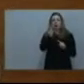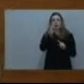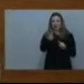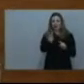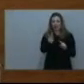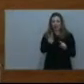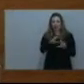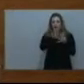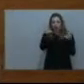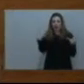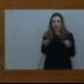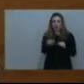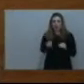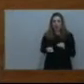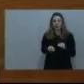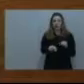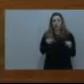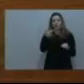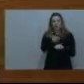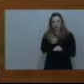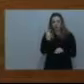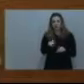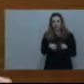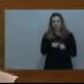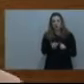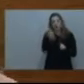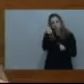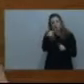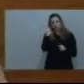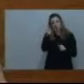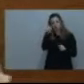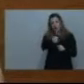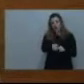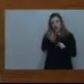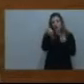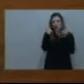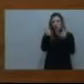interdisciplinar, partiendo de las propias experiencias del alumnado y favoreciendo la